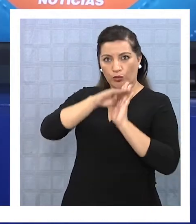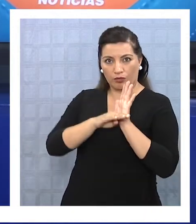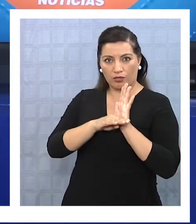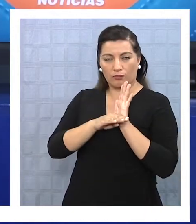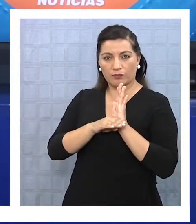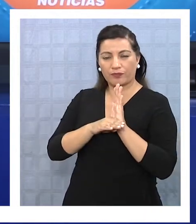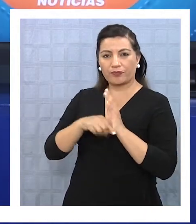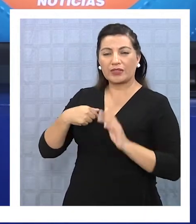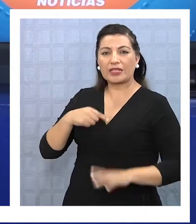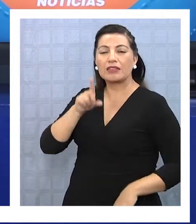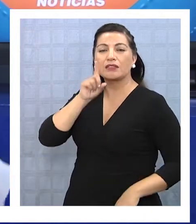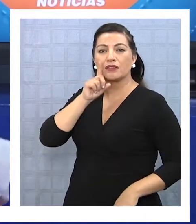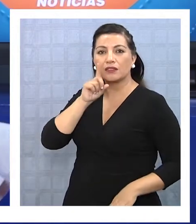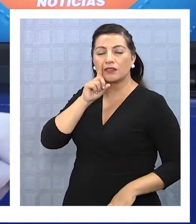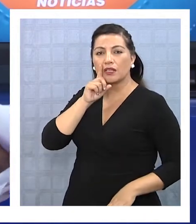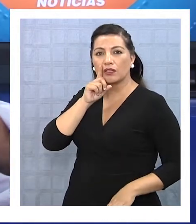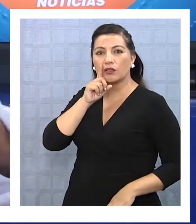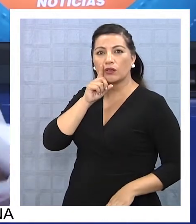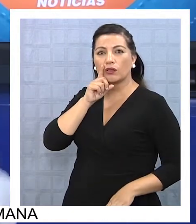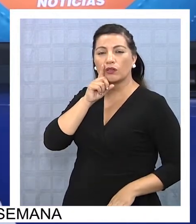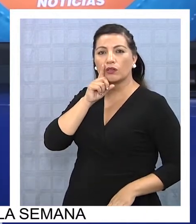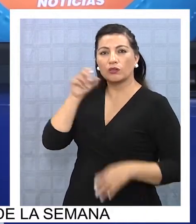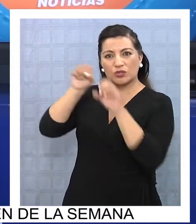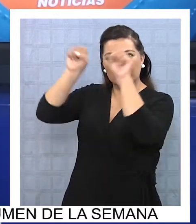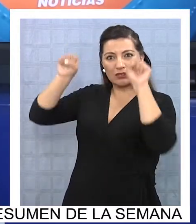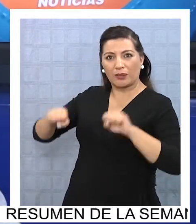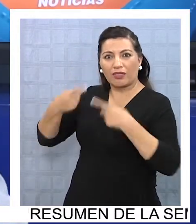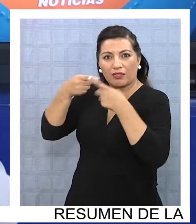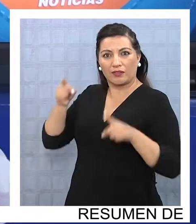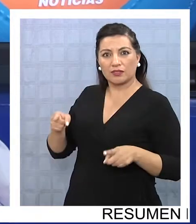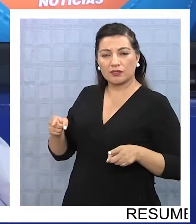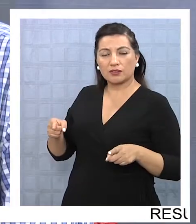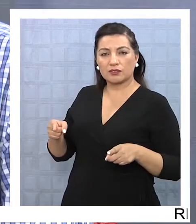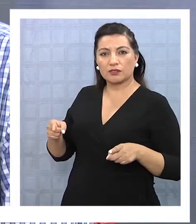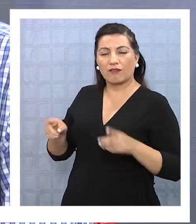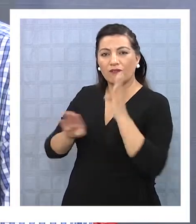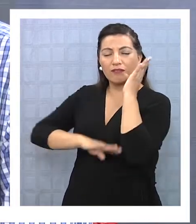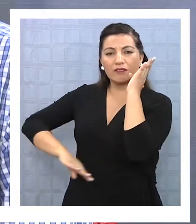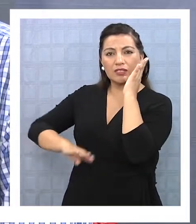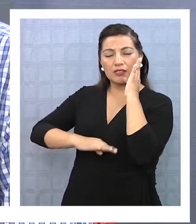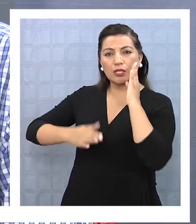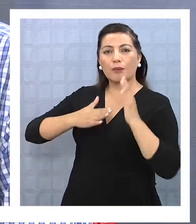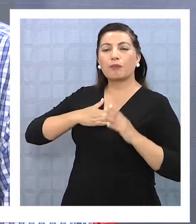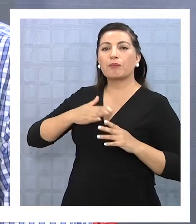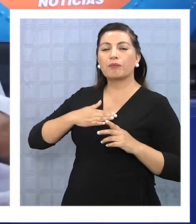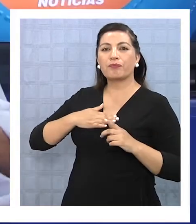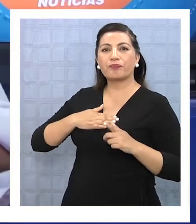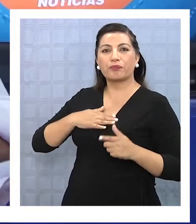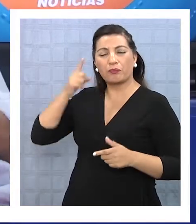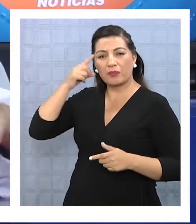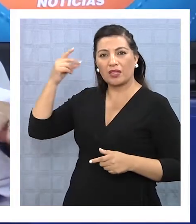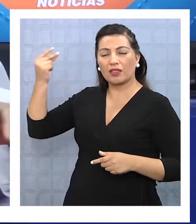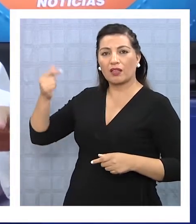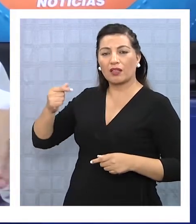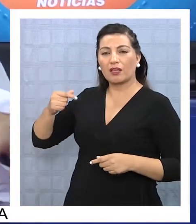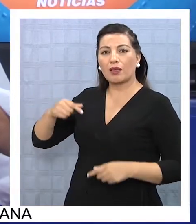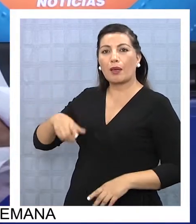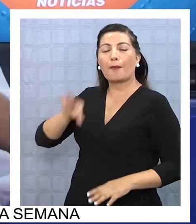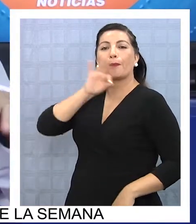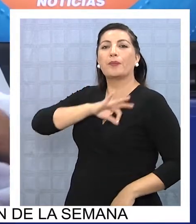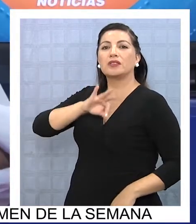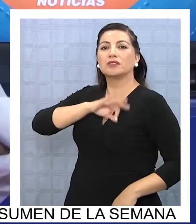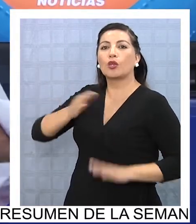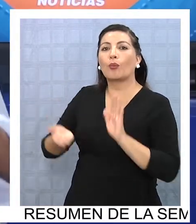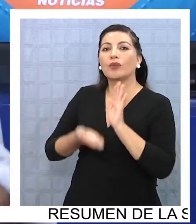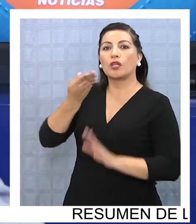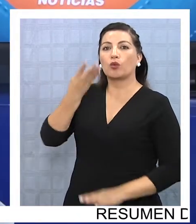eso nuestro programa contempla un esquema distinto. Básicamente, nuestra intención es aumentar las pensiones en